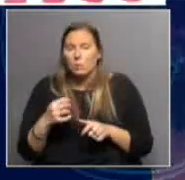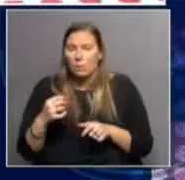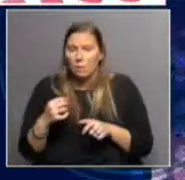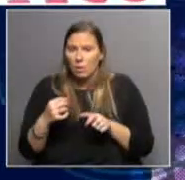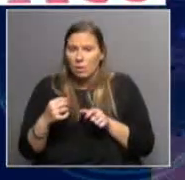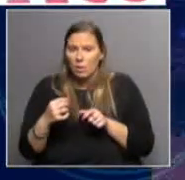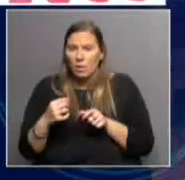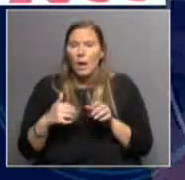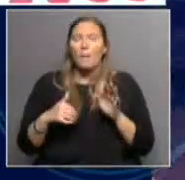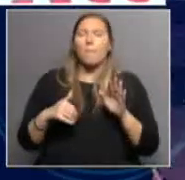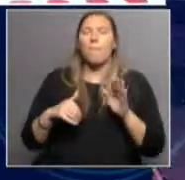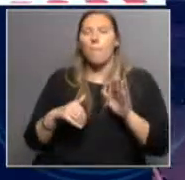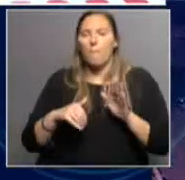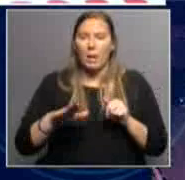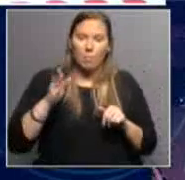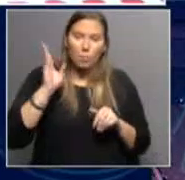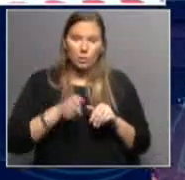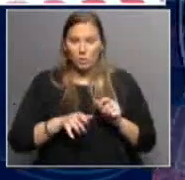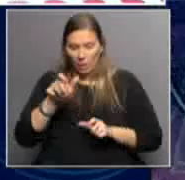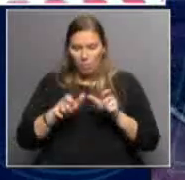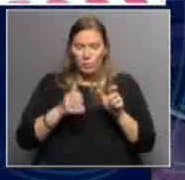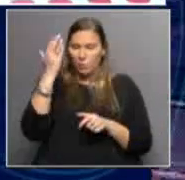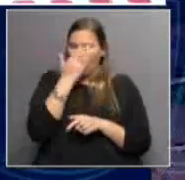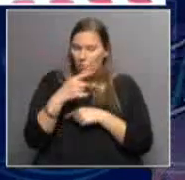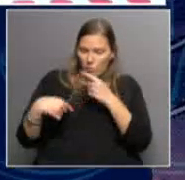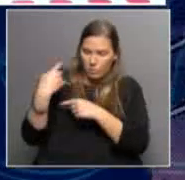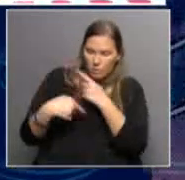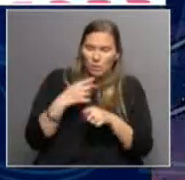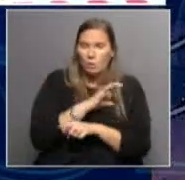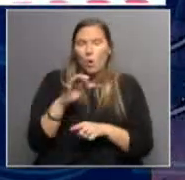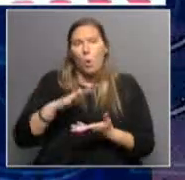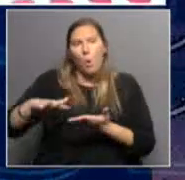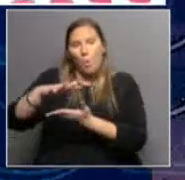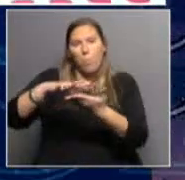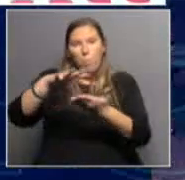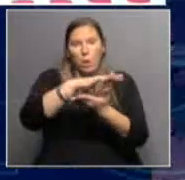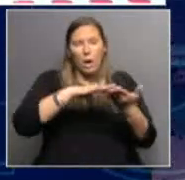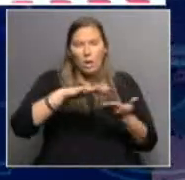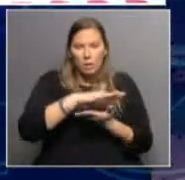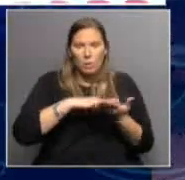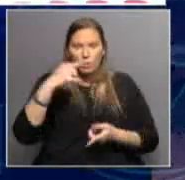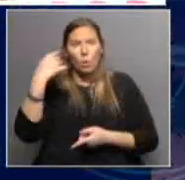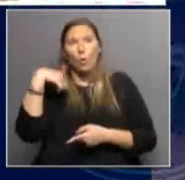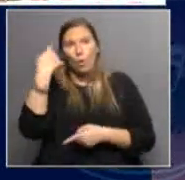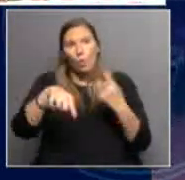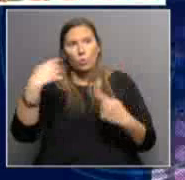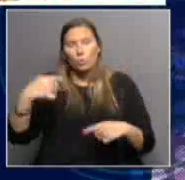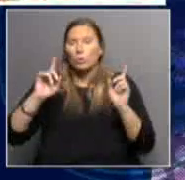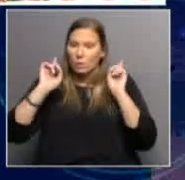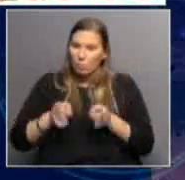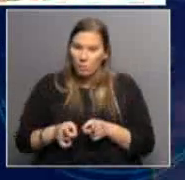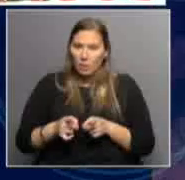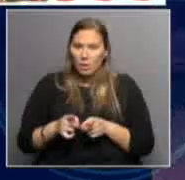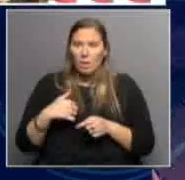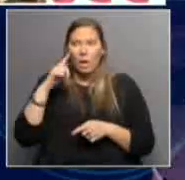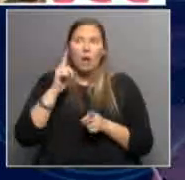significativamente más importantes que otros barrios montevideanos? ¿O también hay mucha negritud en barrios en los que en nuestro imaginario